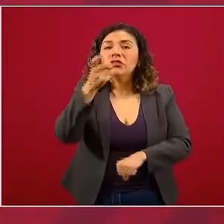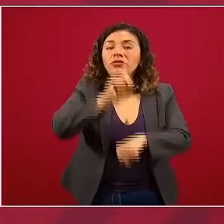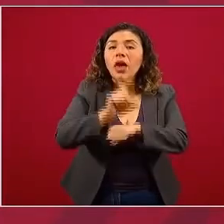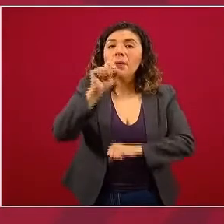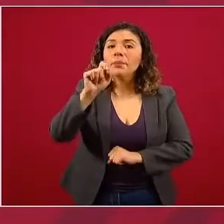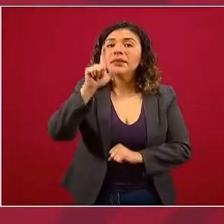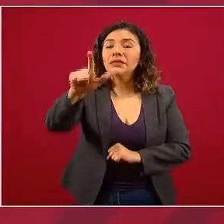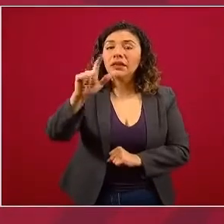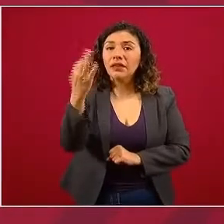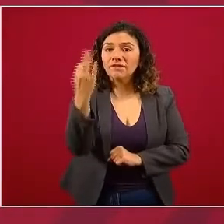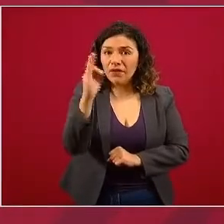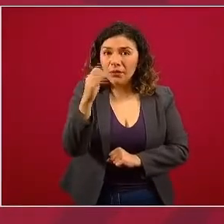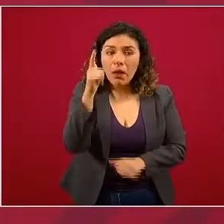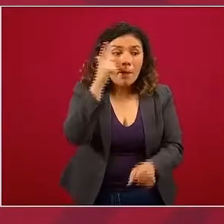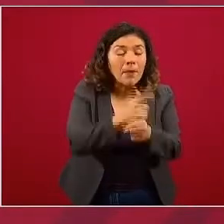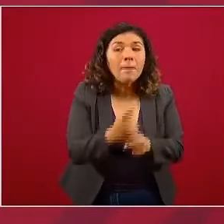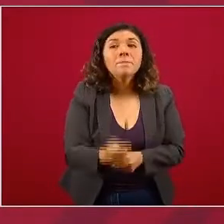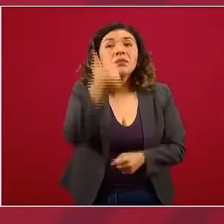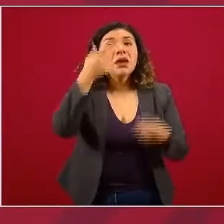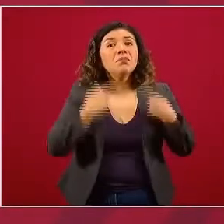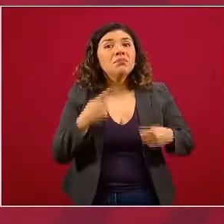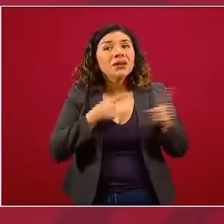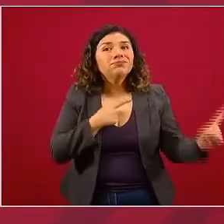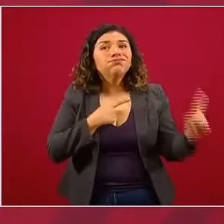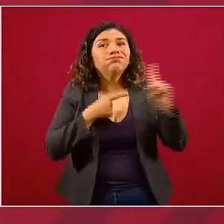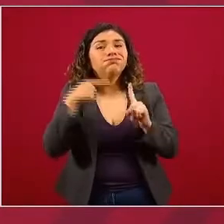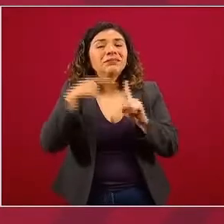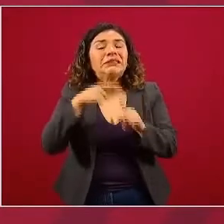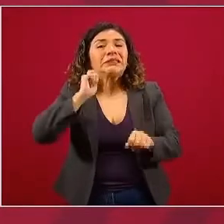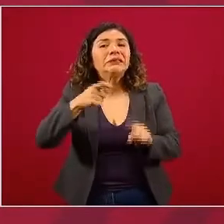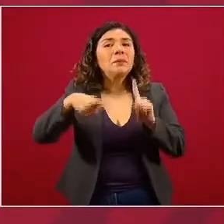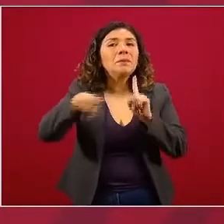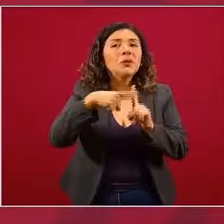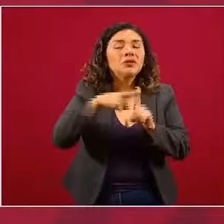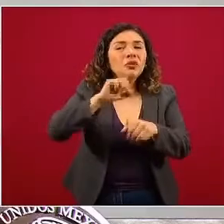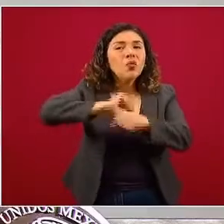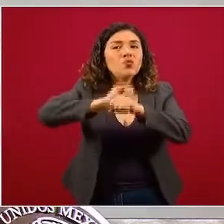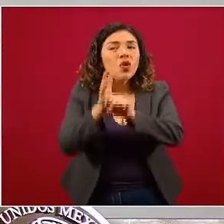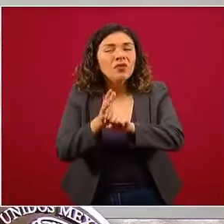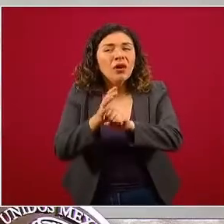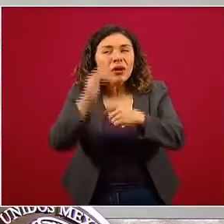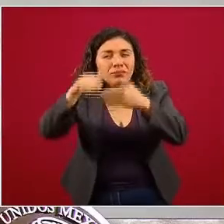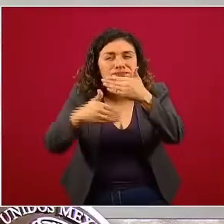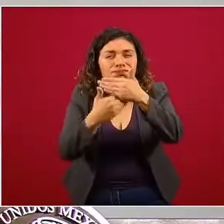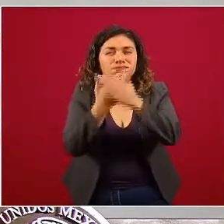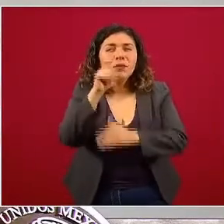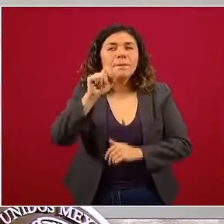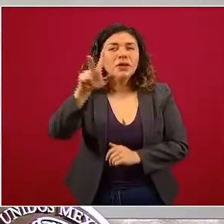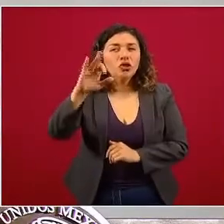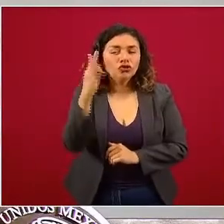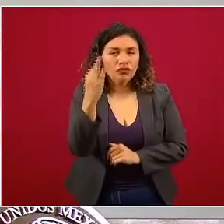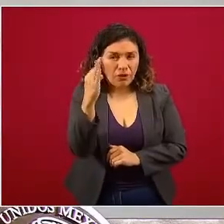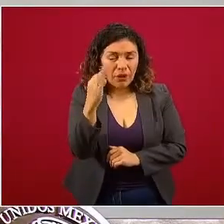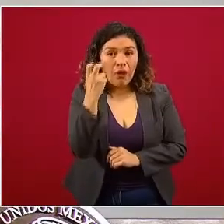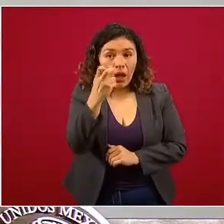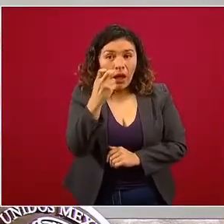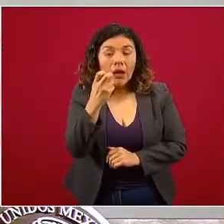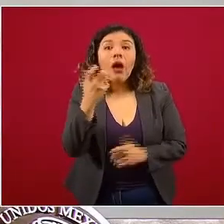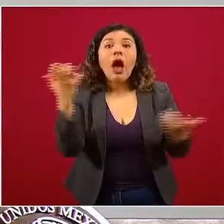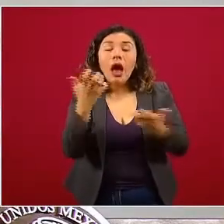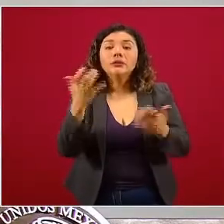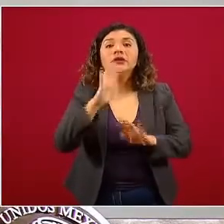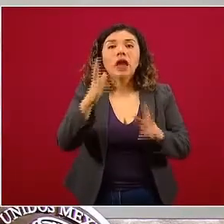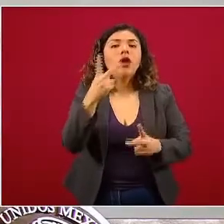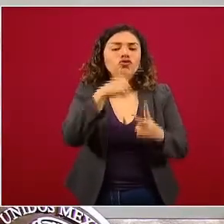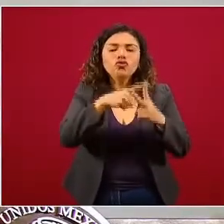27 de febrero con la detección del primer caso y su confirmación en la madrugada del 28 de febrero, hemos logrado